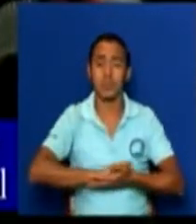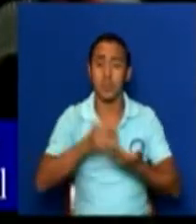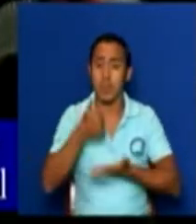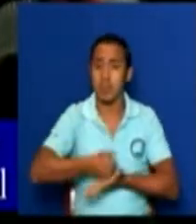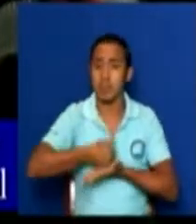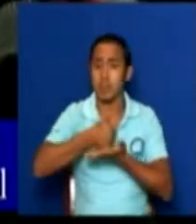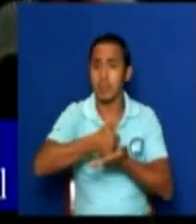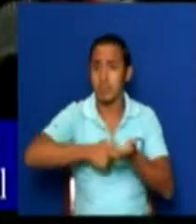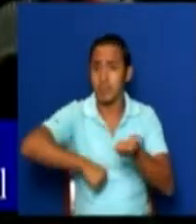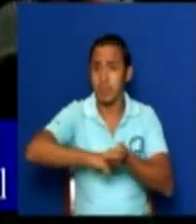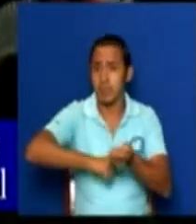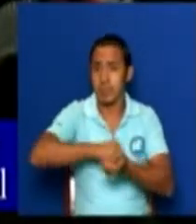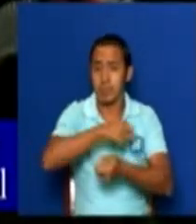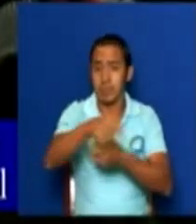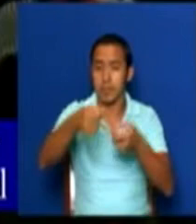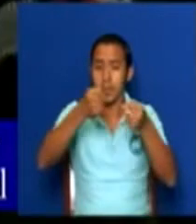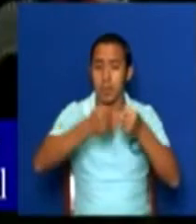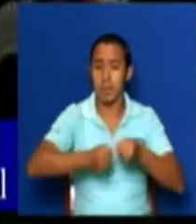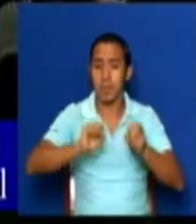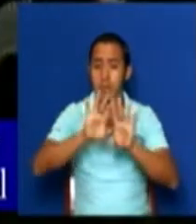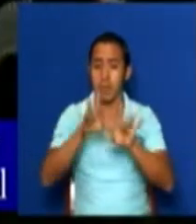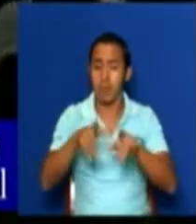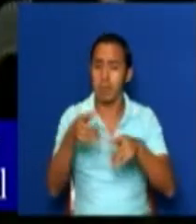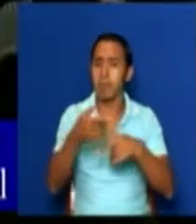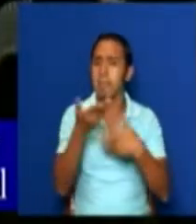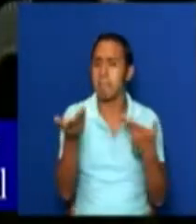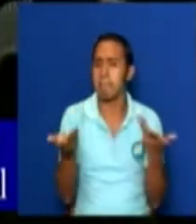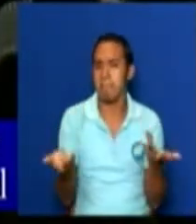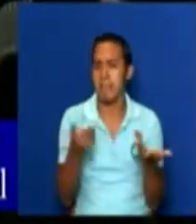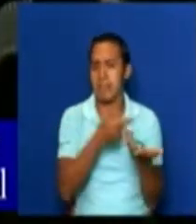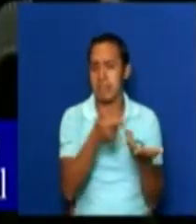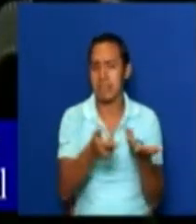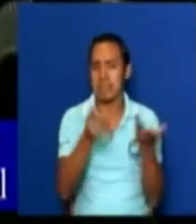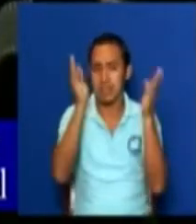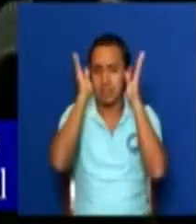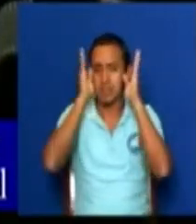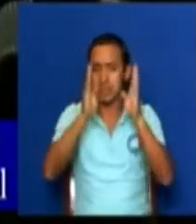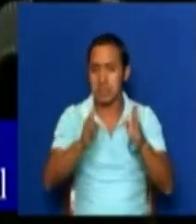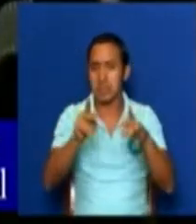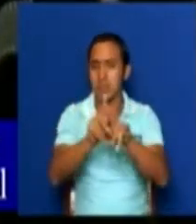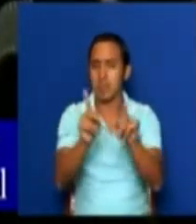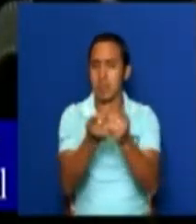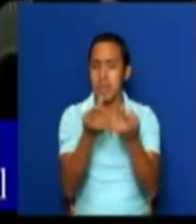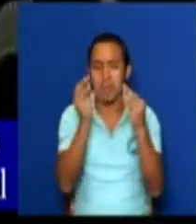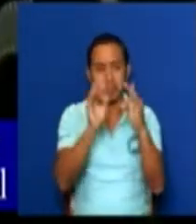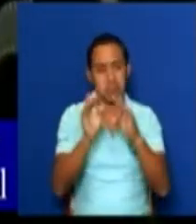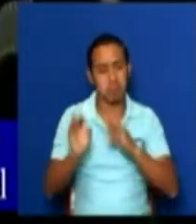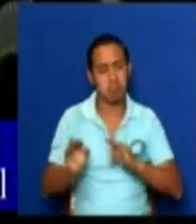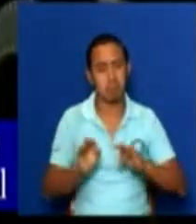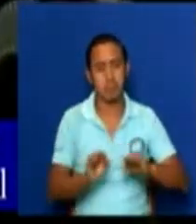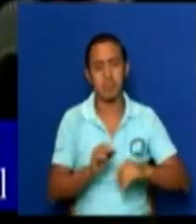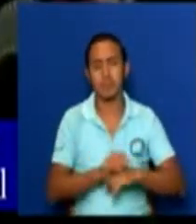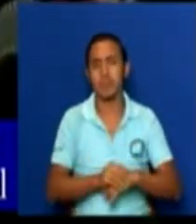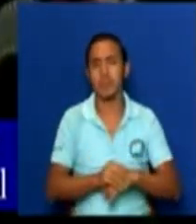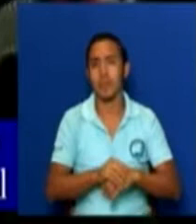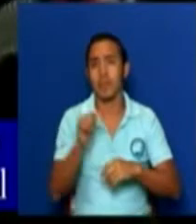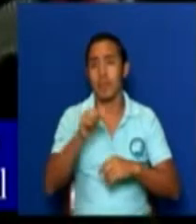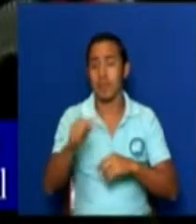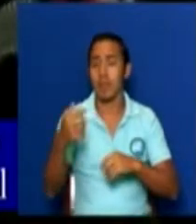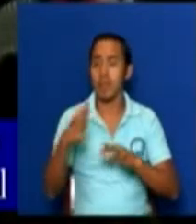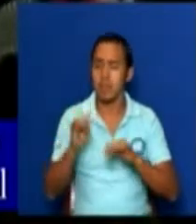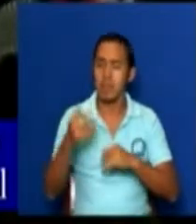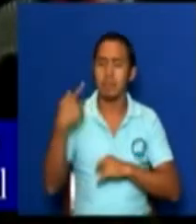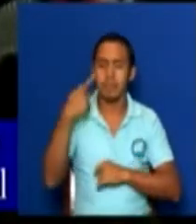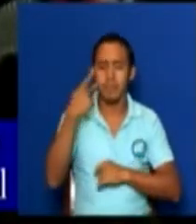colaborar con las comunidades y los pobladores para conseguir los servicios públicos que necesitan. En el recorrido que yo